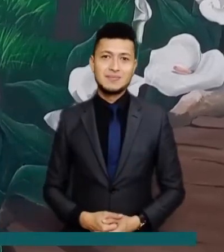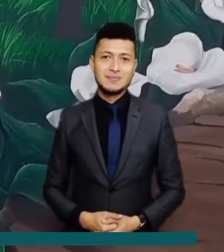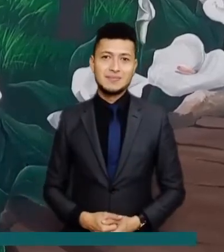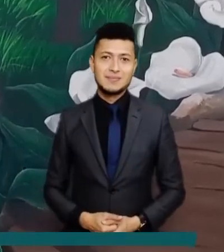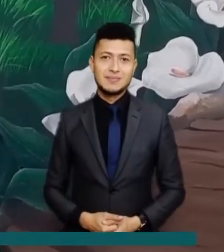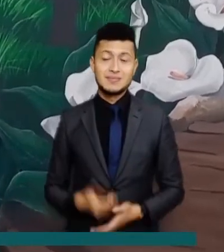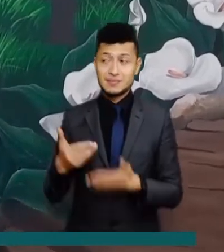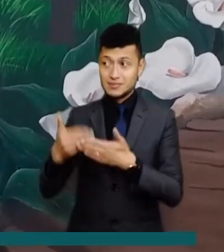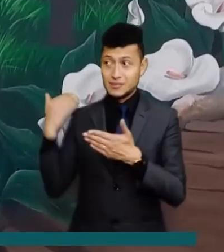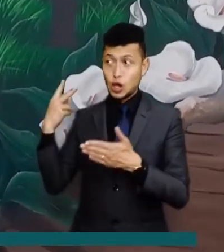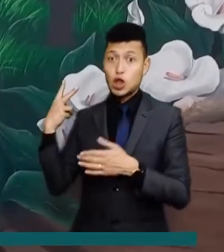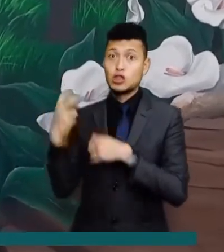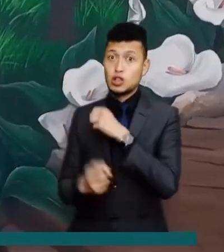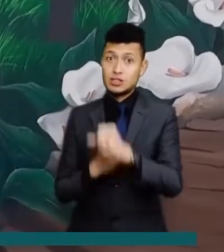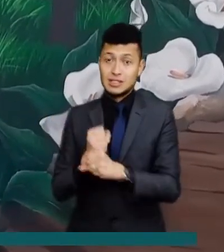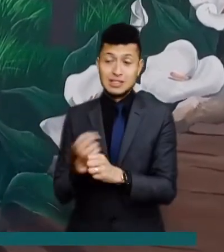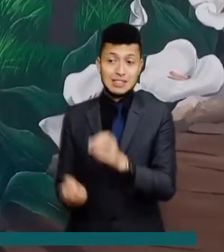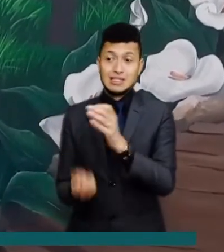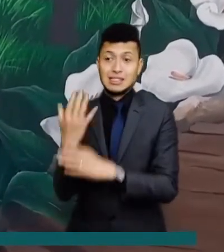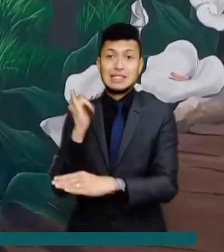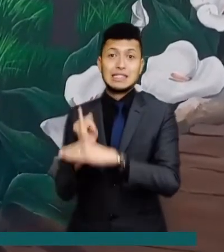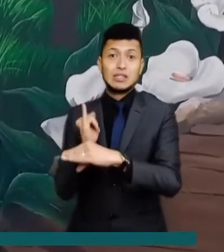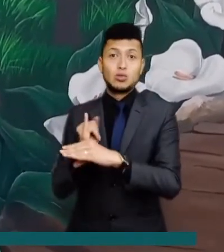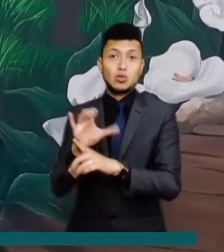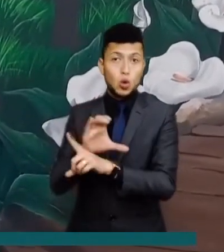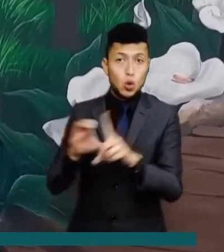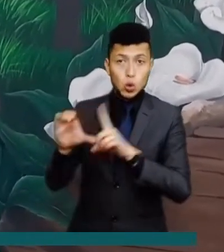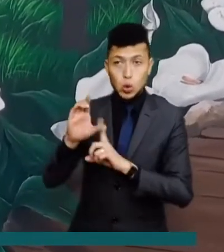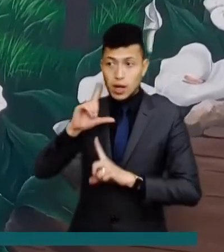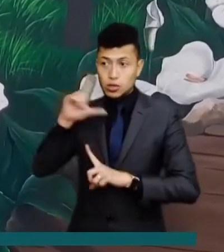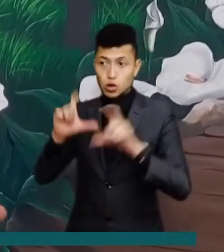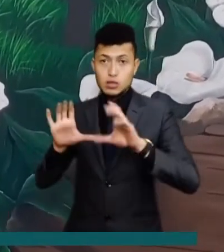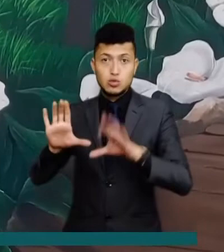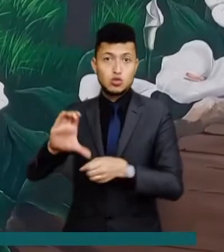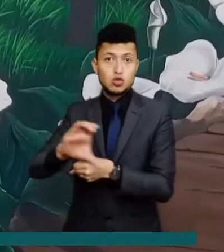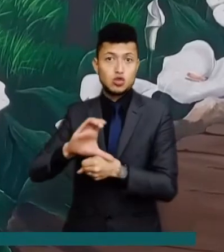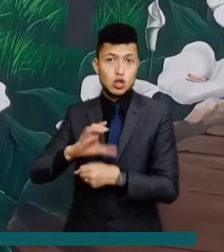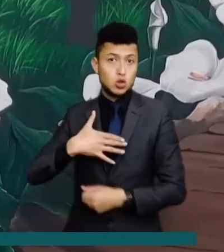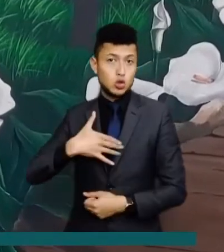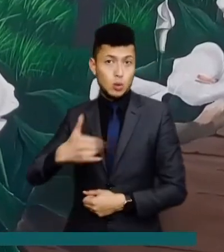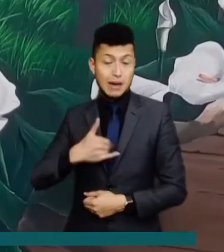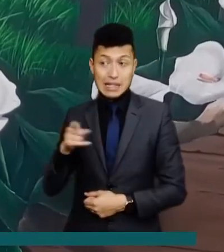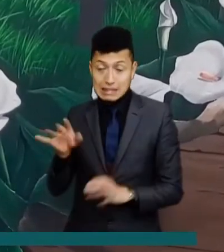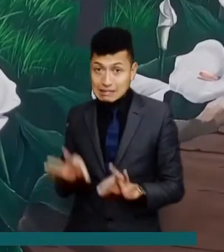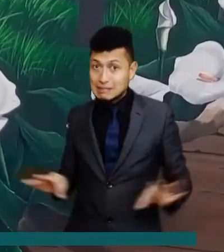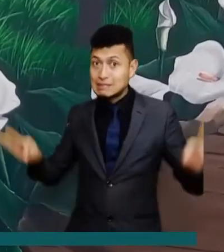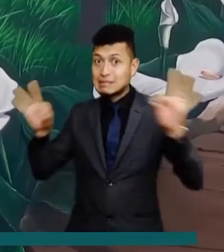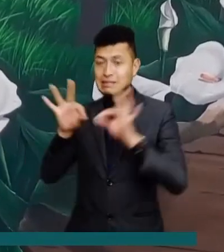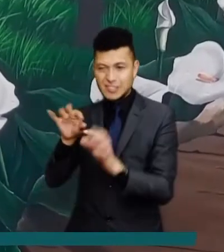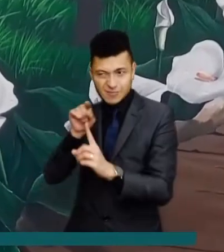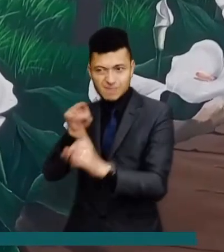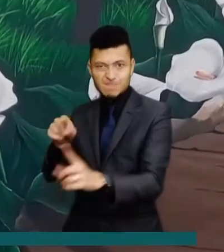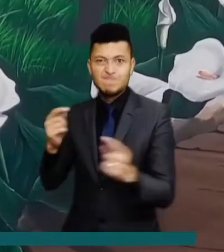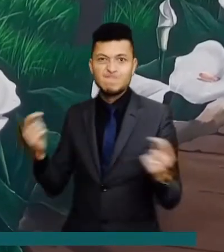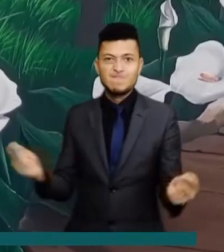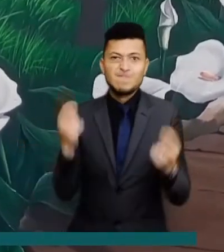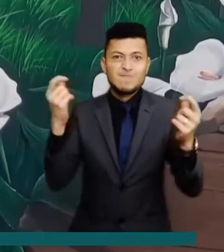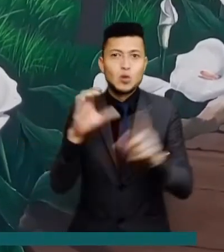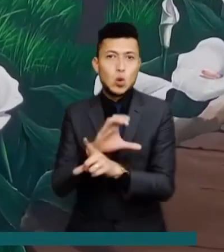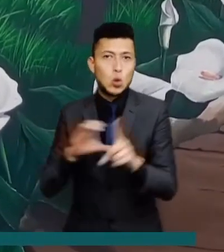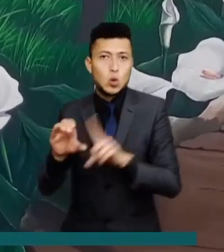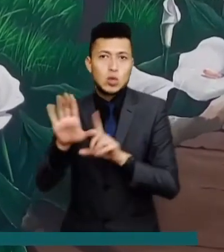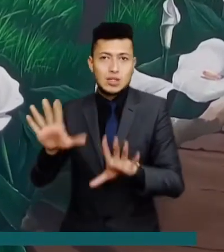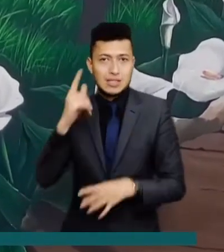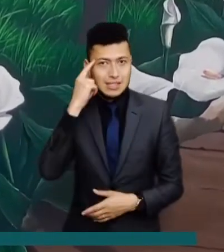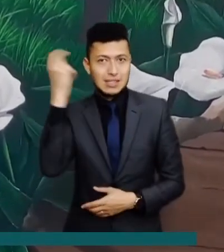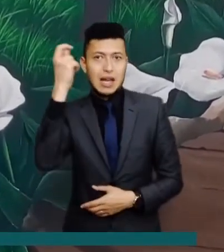Ya son casi 2 años desde la creación del Instituto de Cultura y Turismo de la ciudad de Yopal, una importante apuesta para promover la cultura llanera y potenciar la